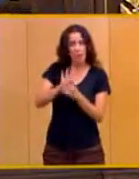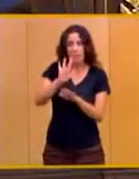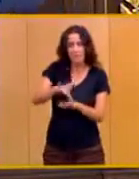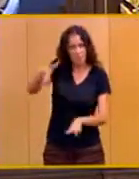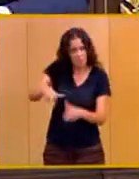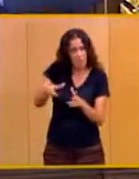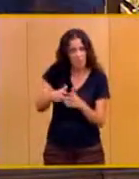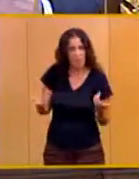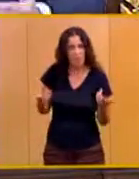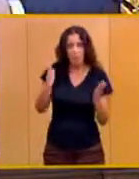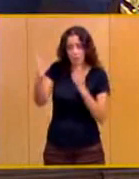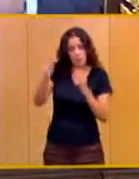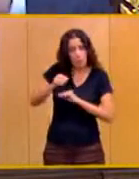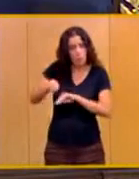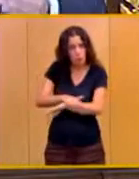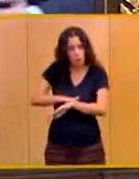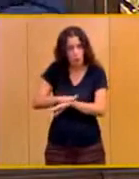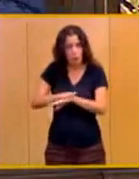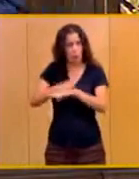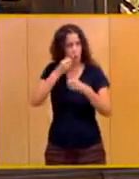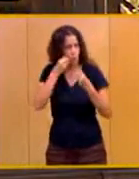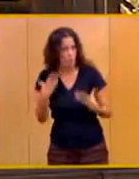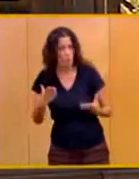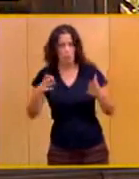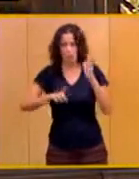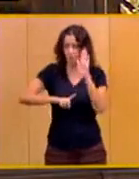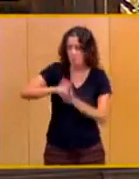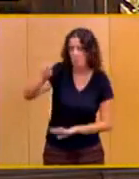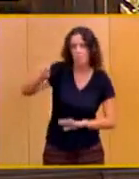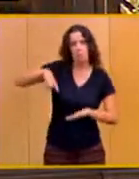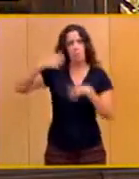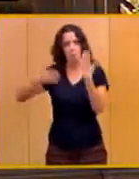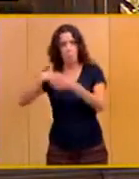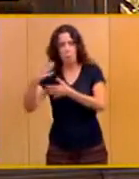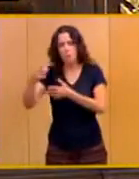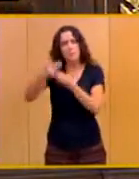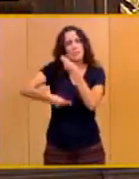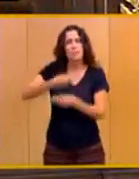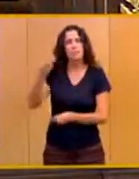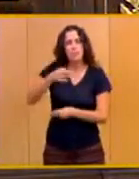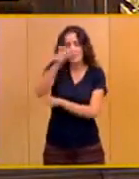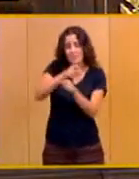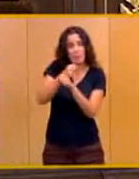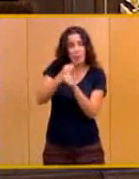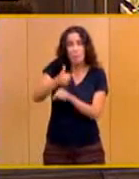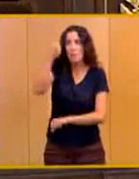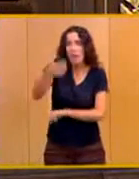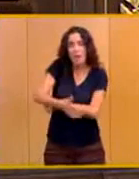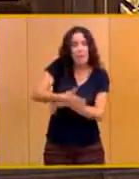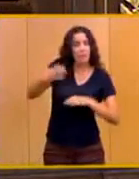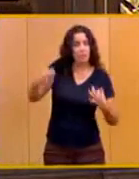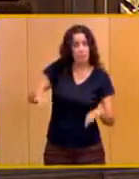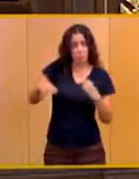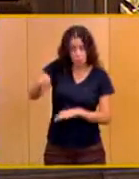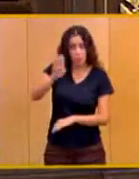etapa de gobierno, de bonanza, de crecimiento y de milagro, hicieron que los trabajadores, los más humildes, a los que usted ha hecho